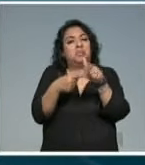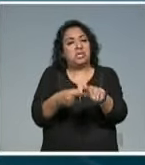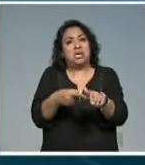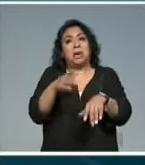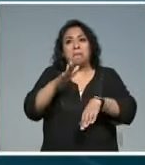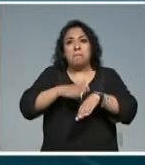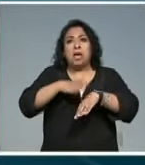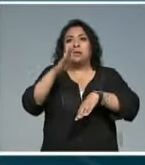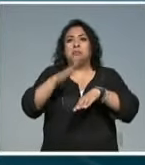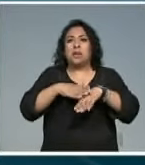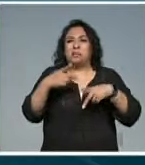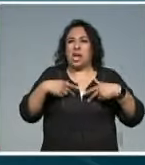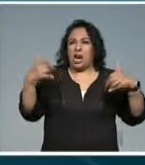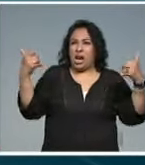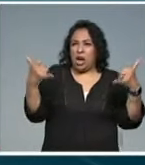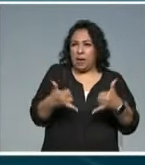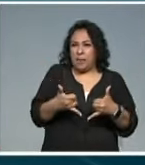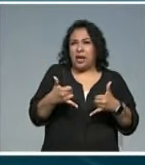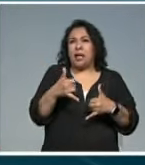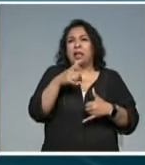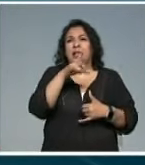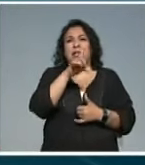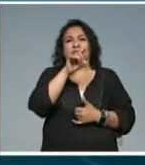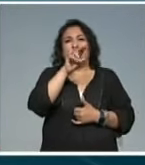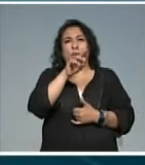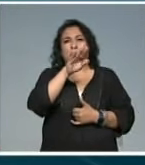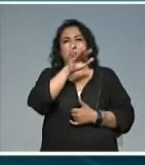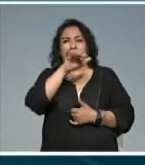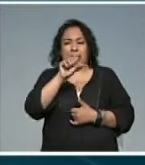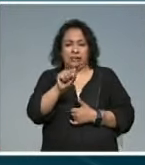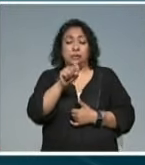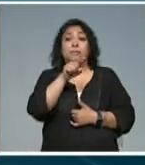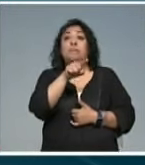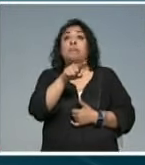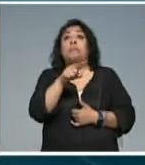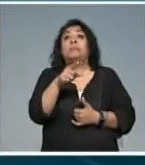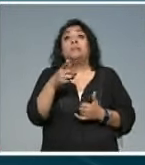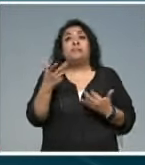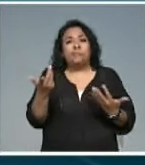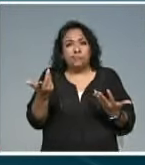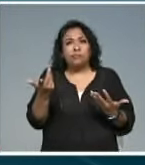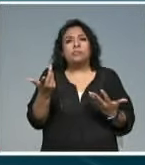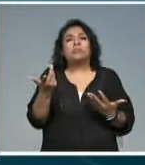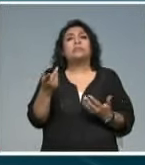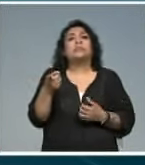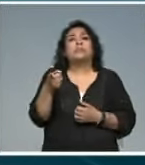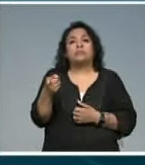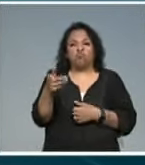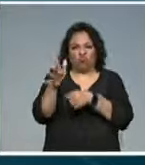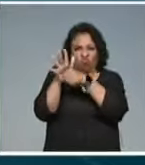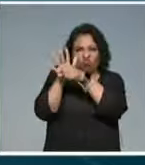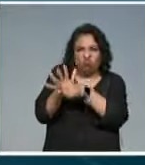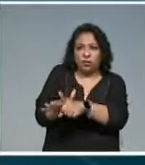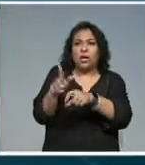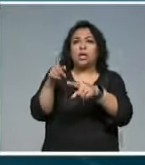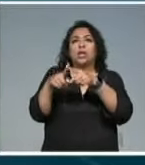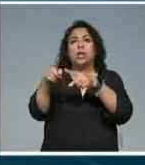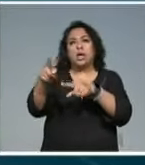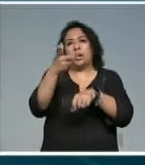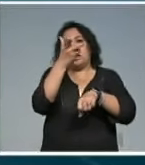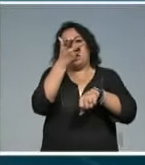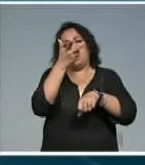vez más los rebeldes en la cuenca de Donbass, Lugansk y Donetsk han sido tratados, prácticamente reprimidos por las fuerzas